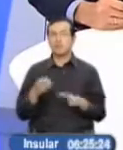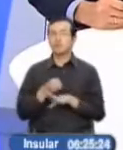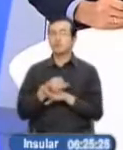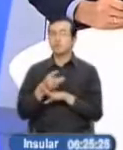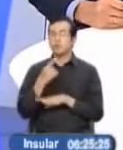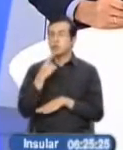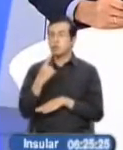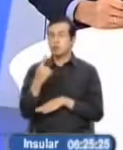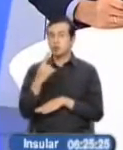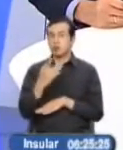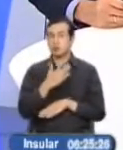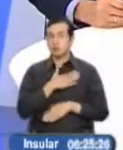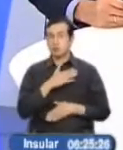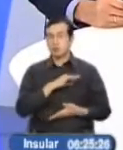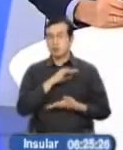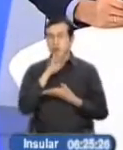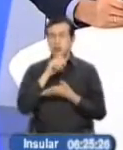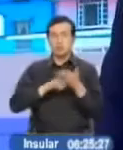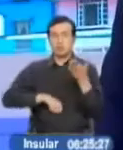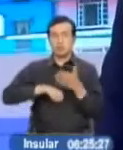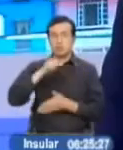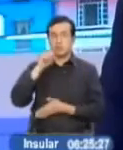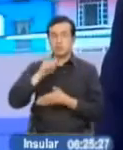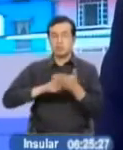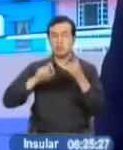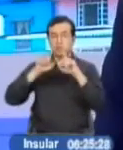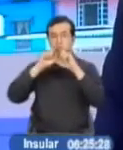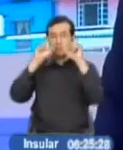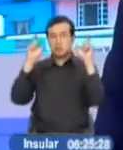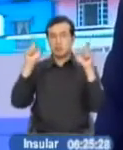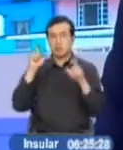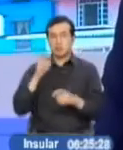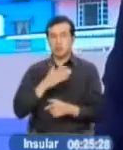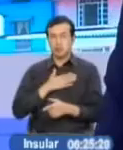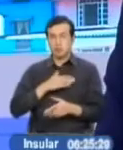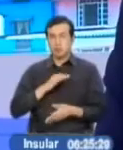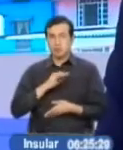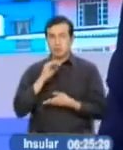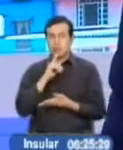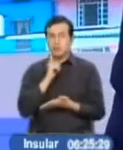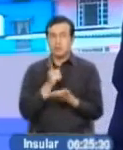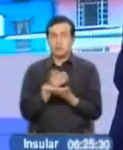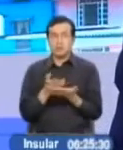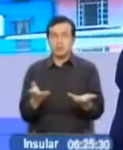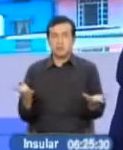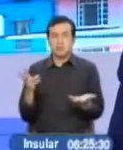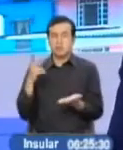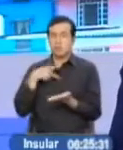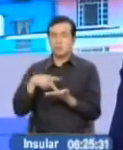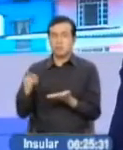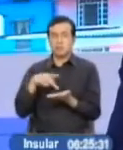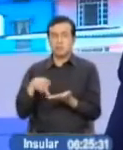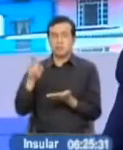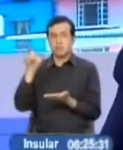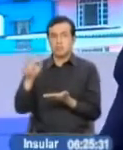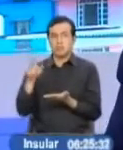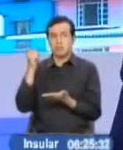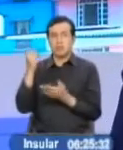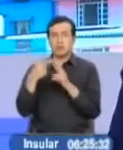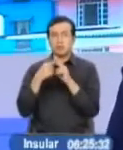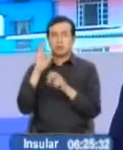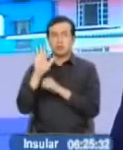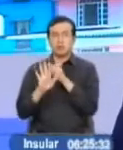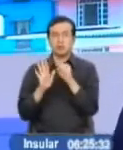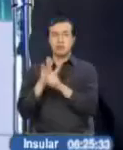recomendado que se me adjudique un contrato a la empresa que represento. ¿Sí? Y por supuesto que los pagos los hace un crédito a